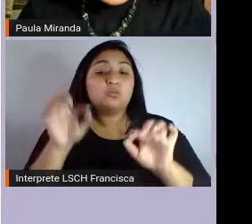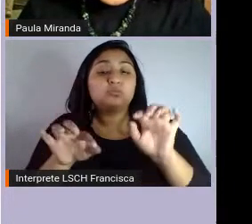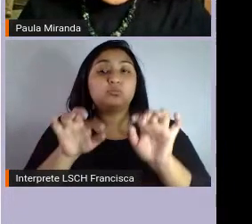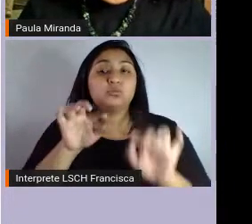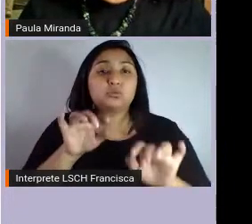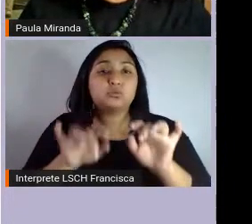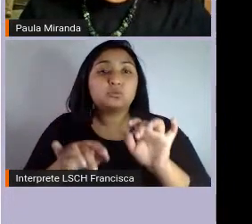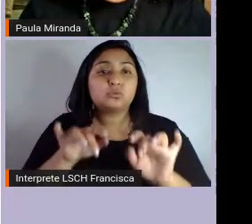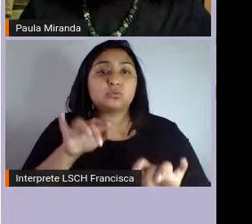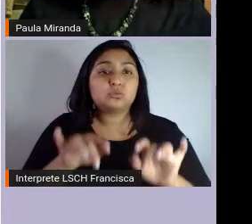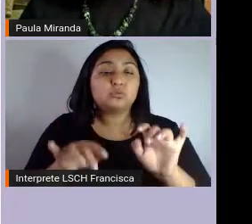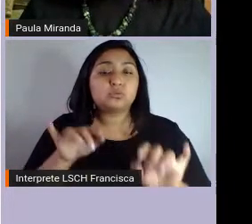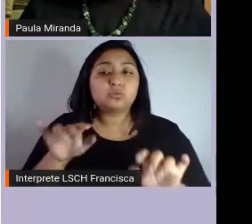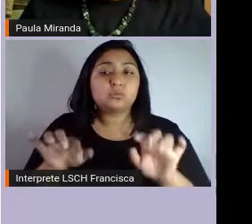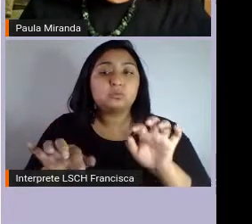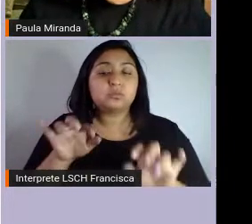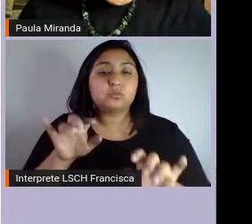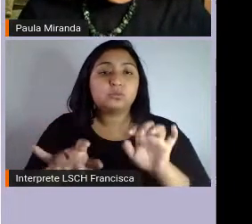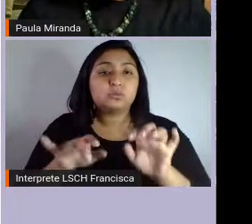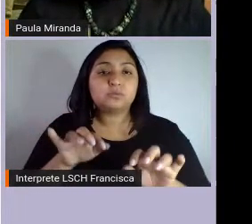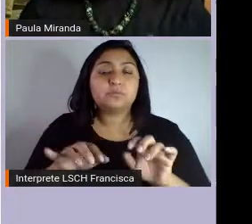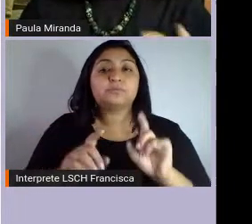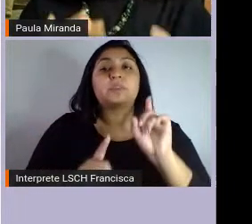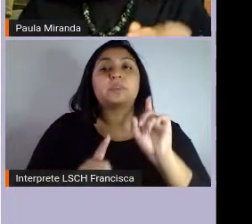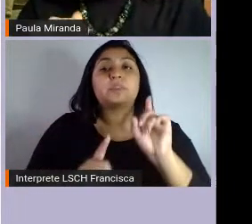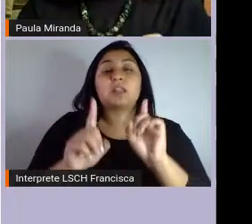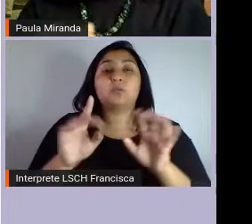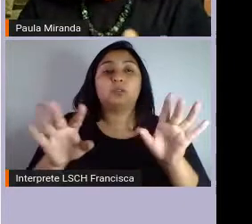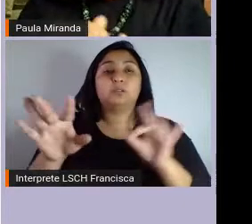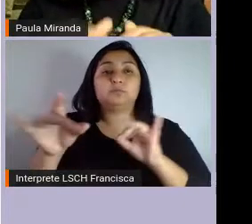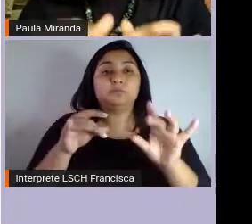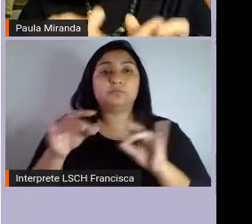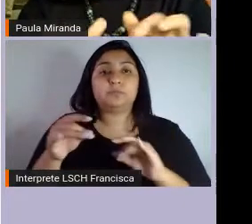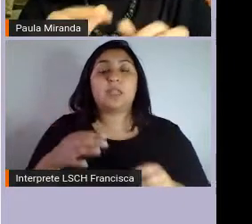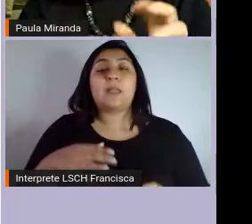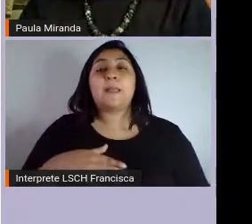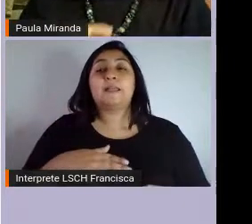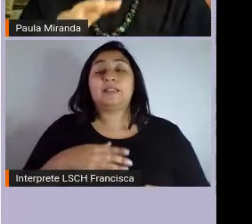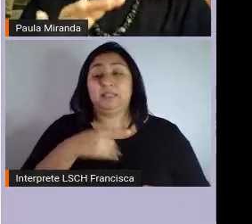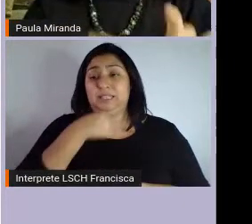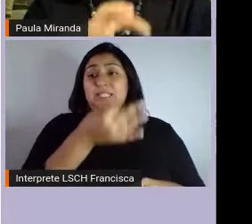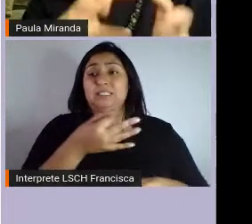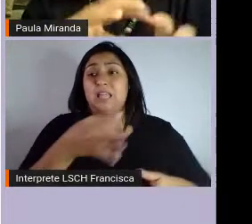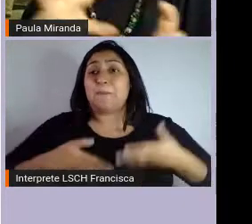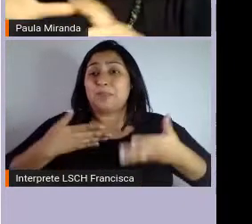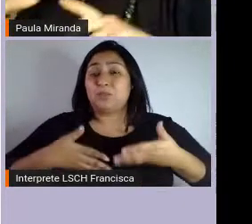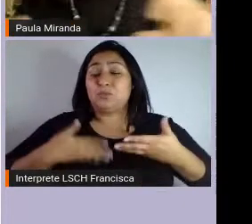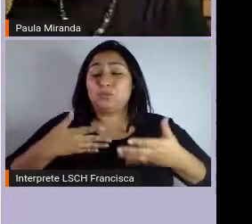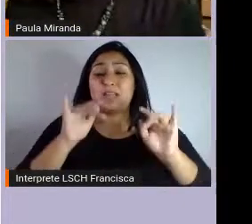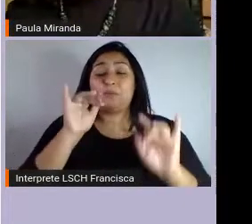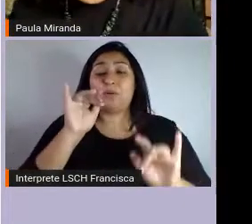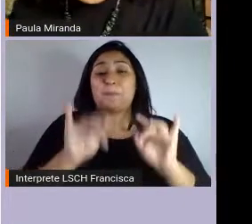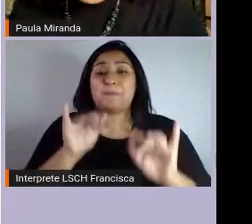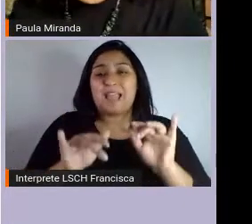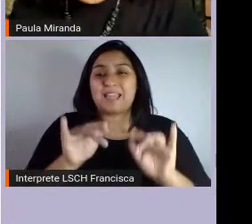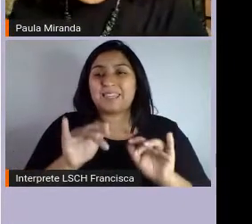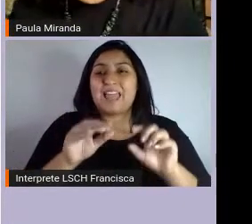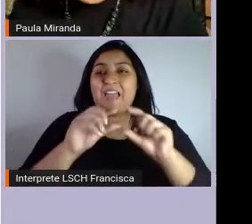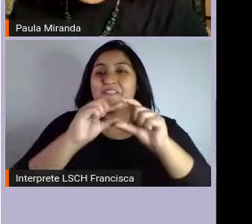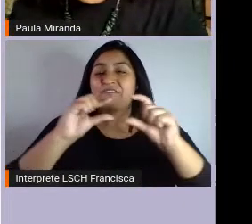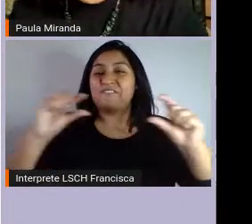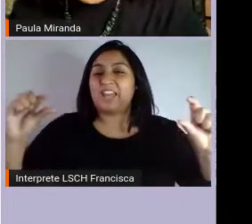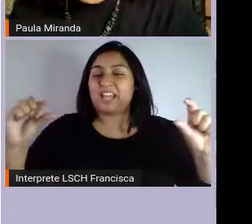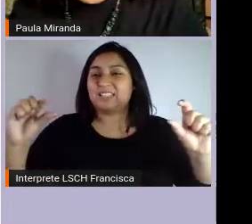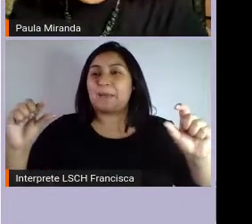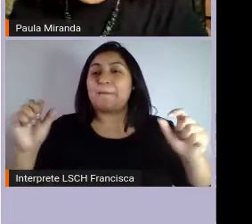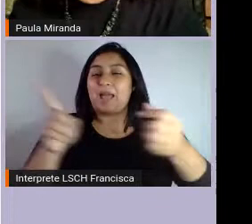en algunos textos de recopilación de ella, dice, me entusiasmo con la máquina, me quedan como las frases más largas, dice. Y hay